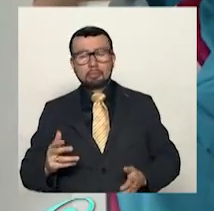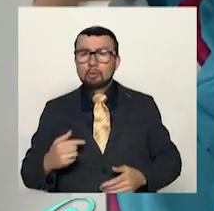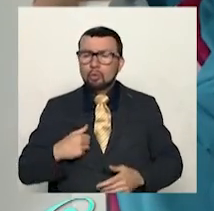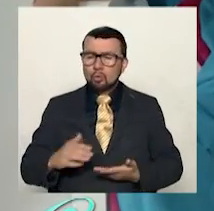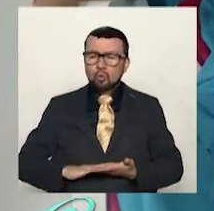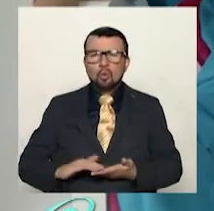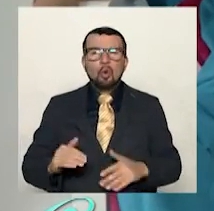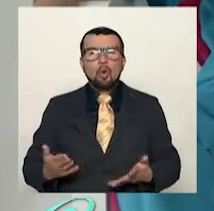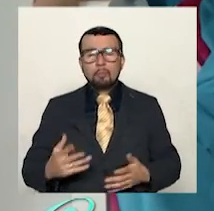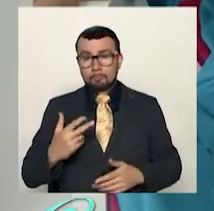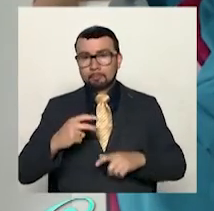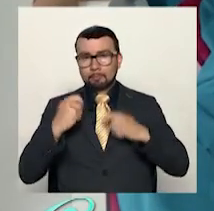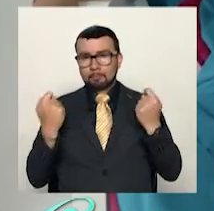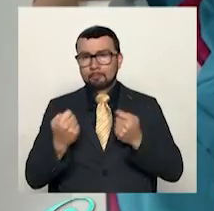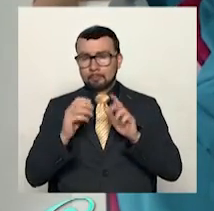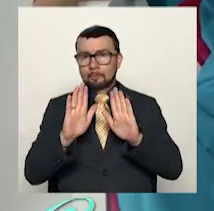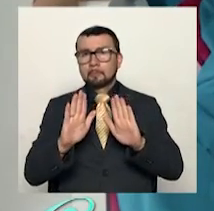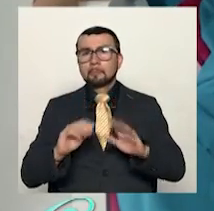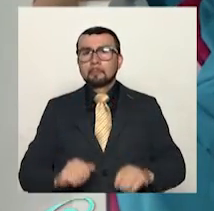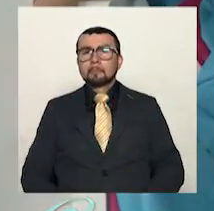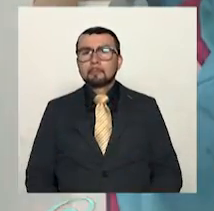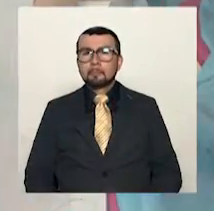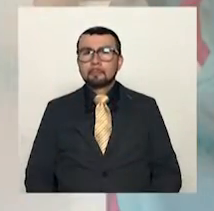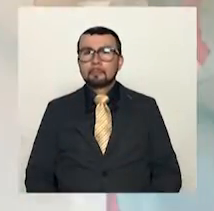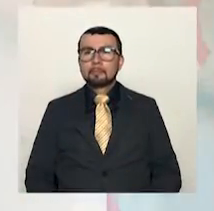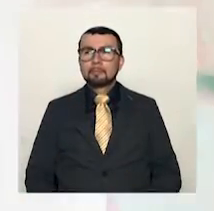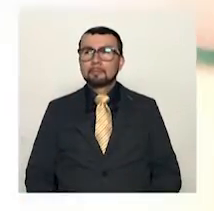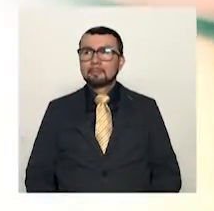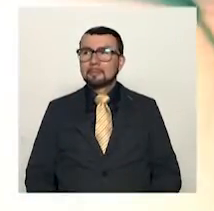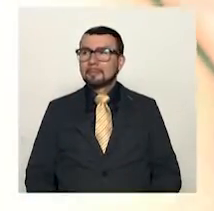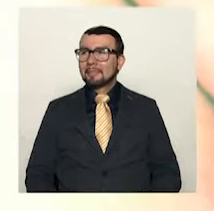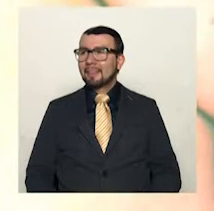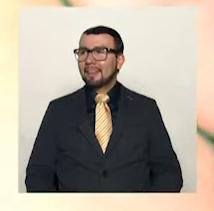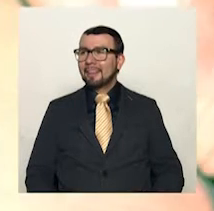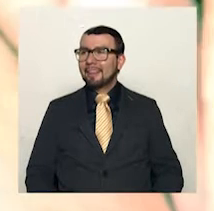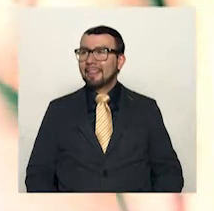quito. Después de este corte comerciales, ya regresamos.